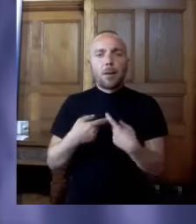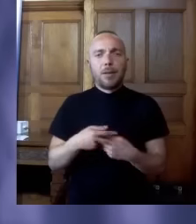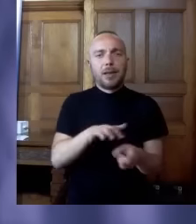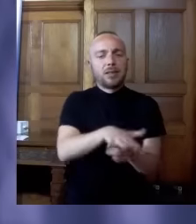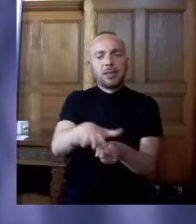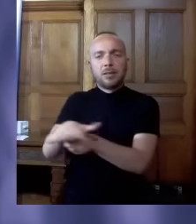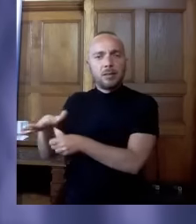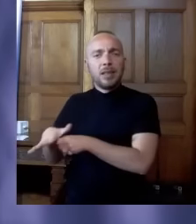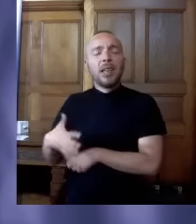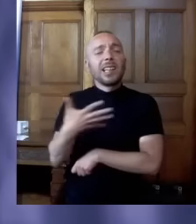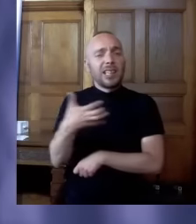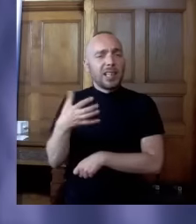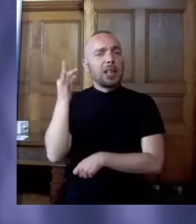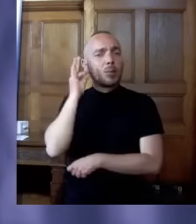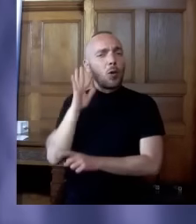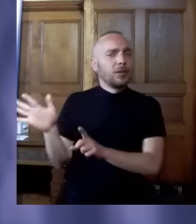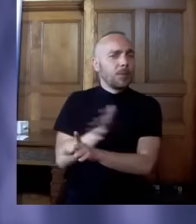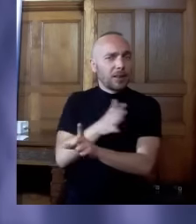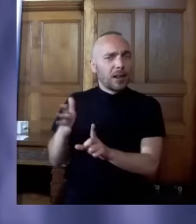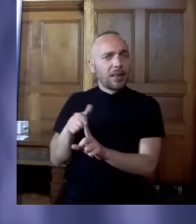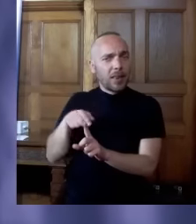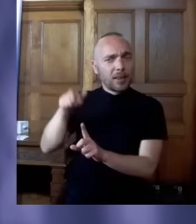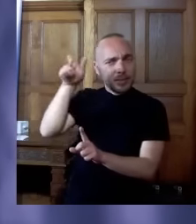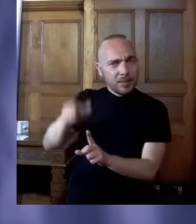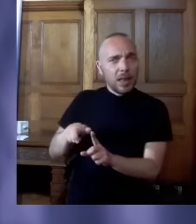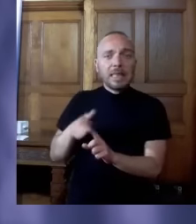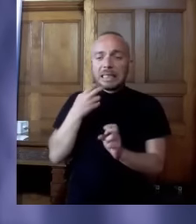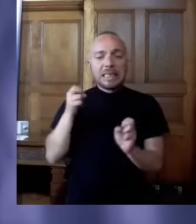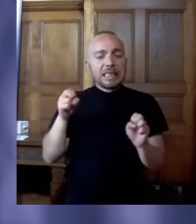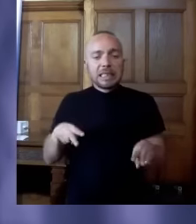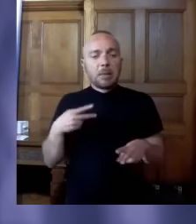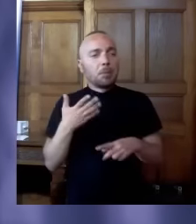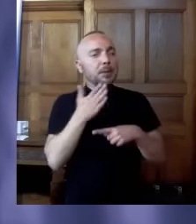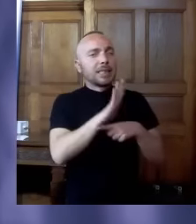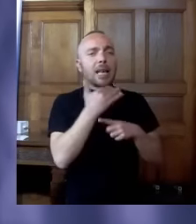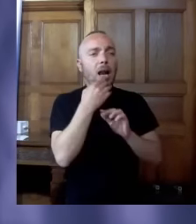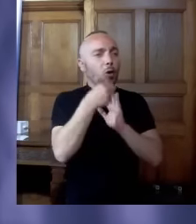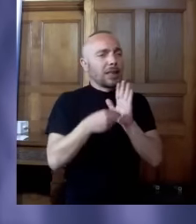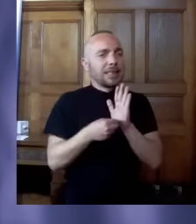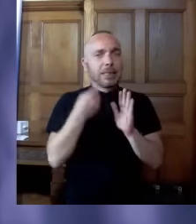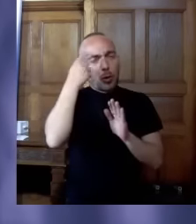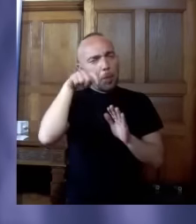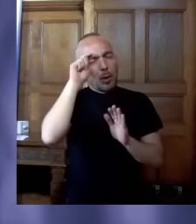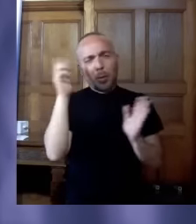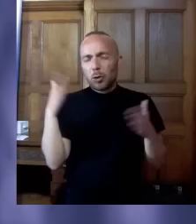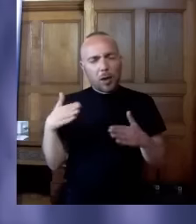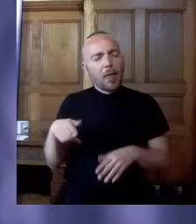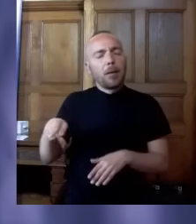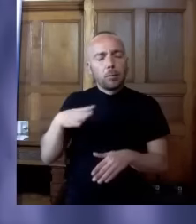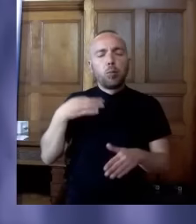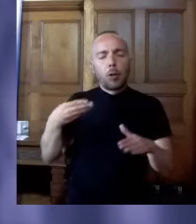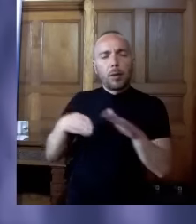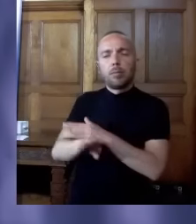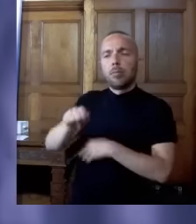500 mujeres maltratadas han podido sin tener que presentar requisito alguno de empadronamiento acceder a esta